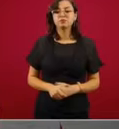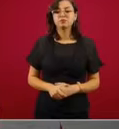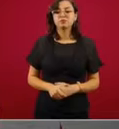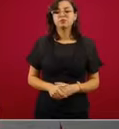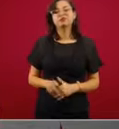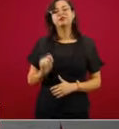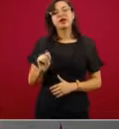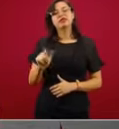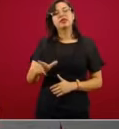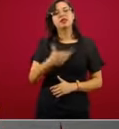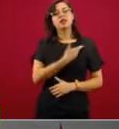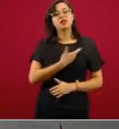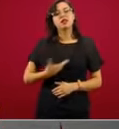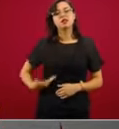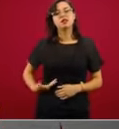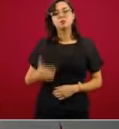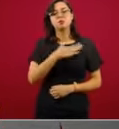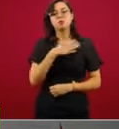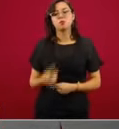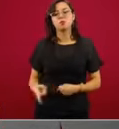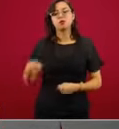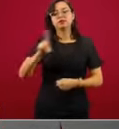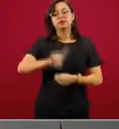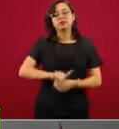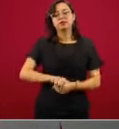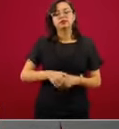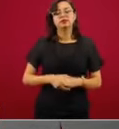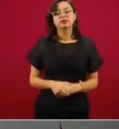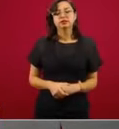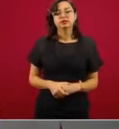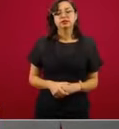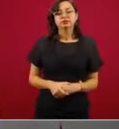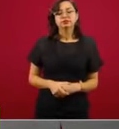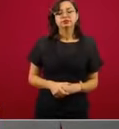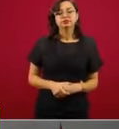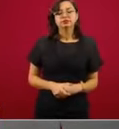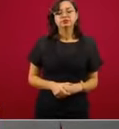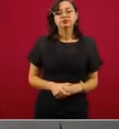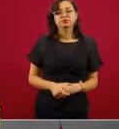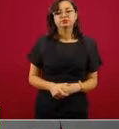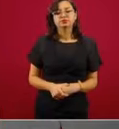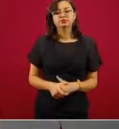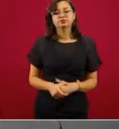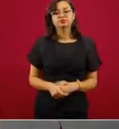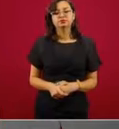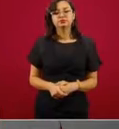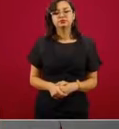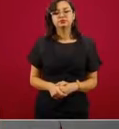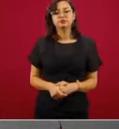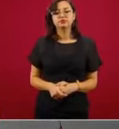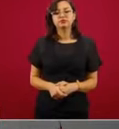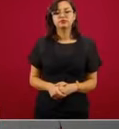¿Qué tal, presidente? Muy buenos días, Javier Giles de Radio Fórmula. De todos es conocido que